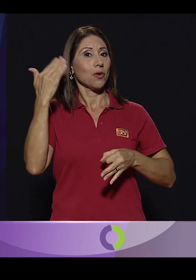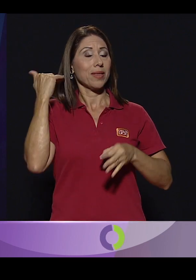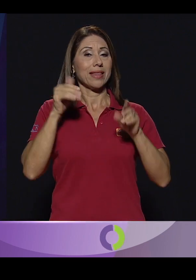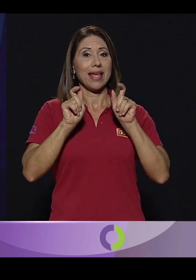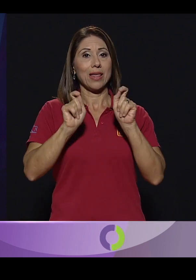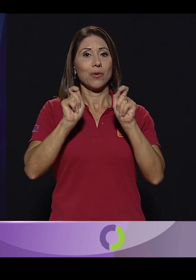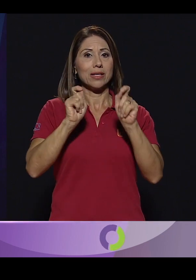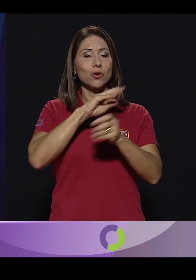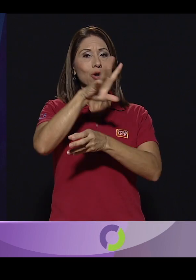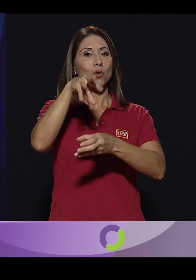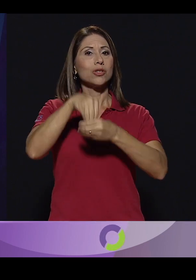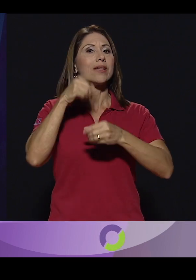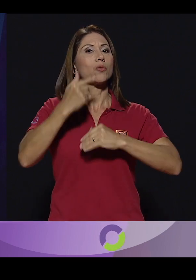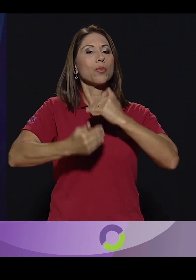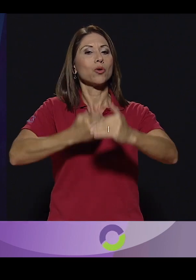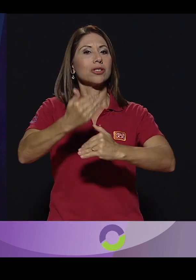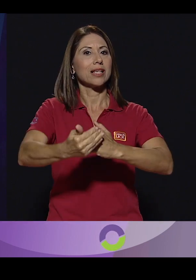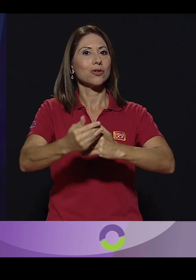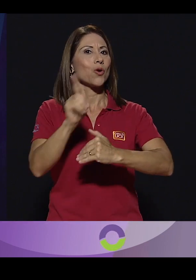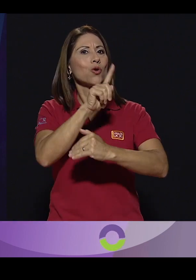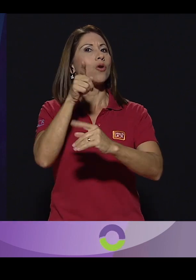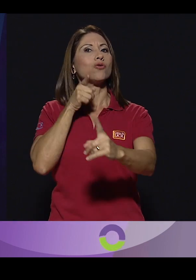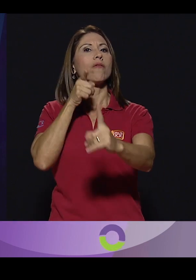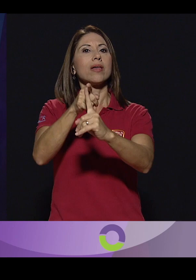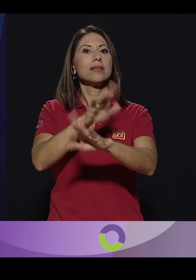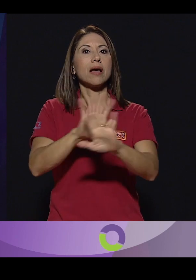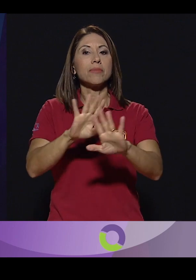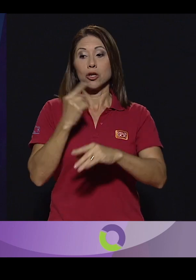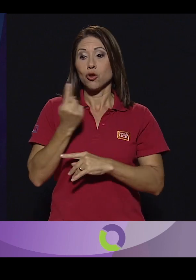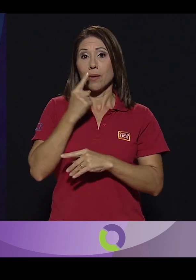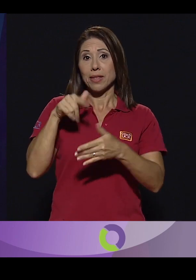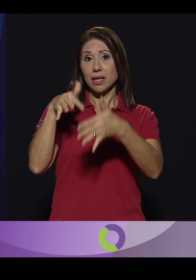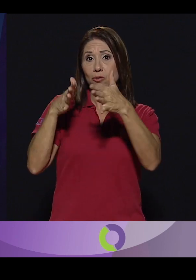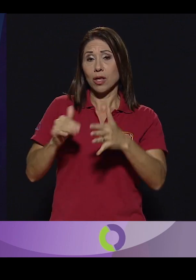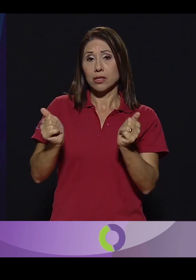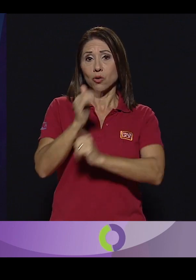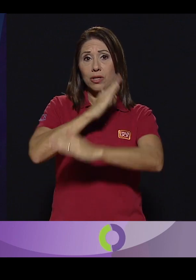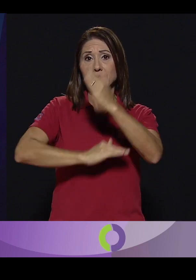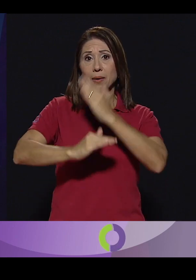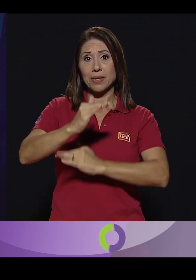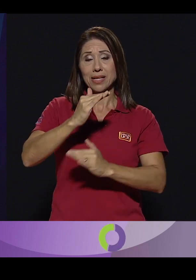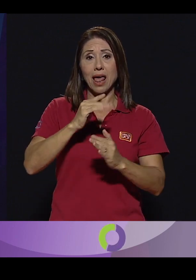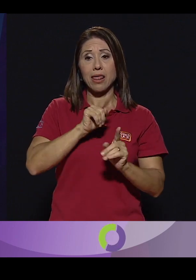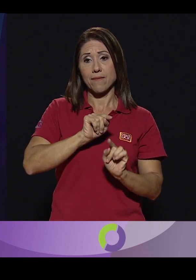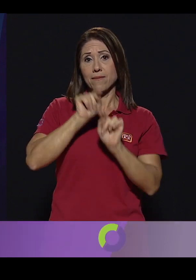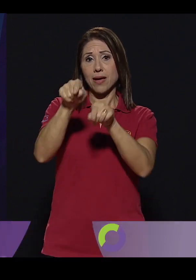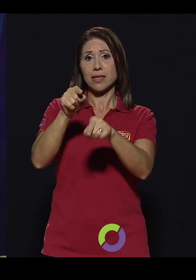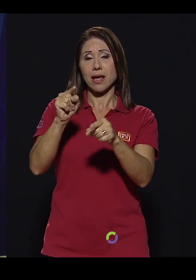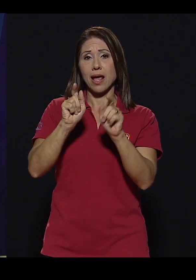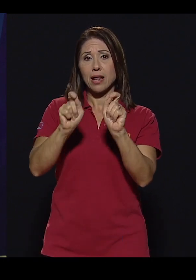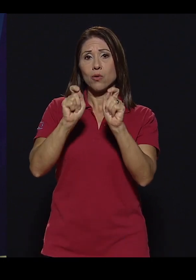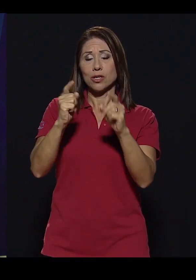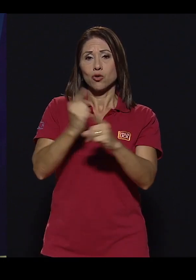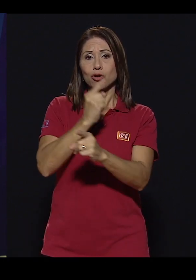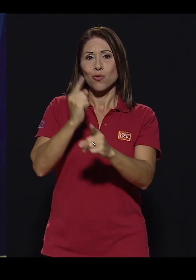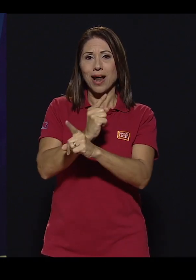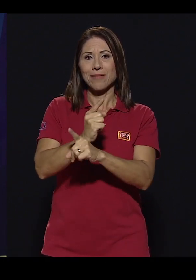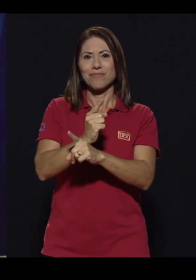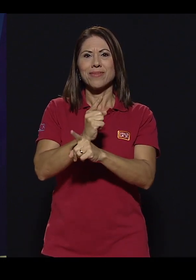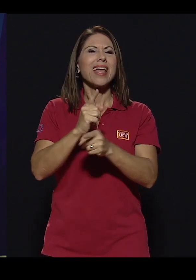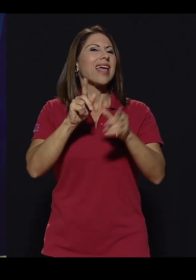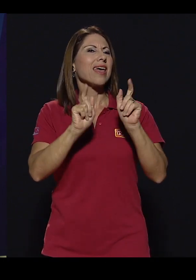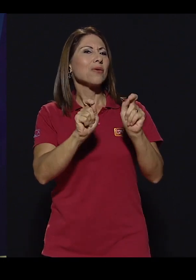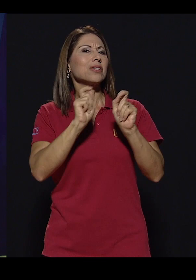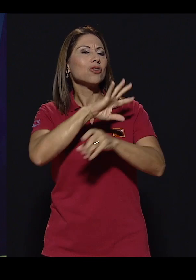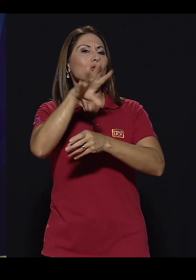inclusiva es un es un proceso no es un fin en sí mismo no es sólo llevar a los estudiantes con discapacidad de la educación regular que implica esa